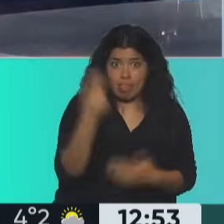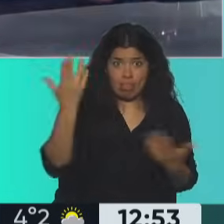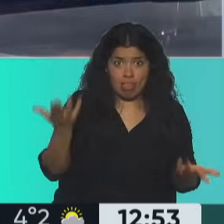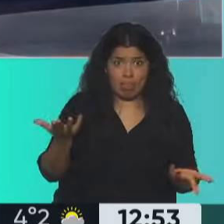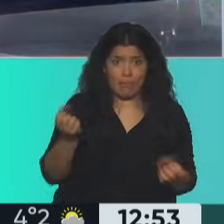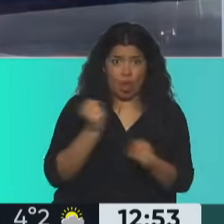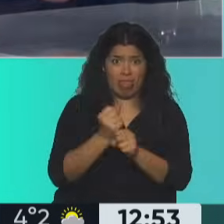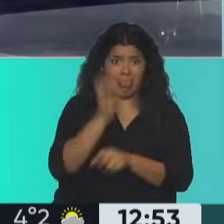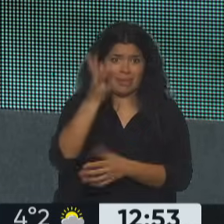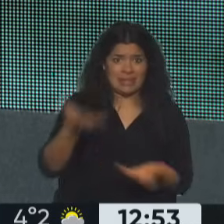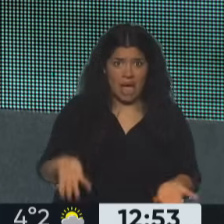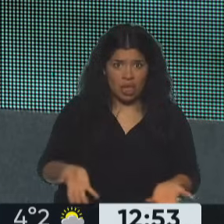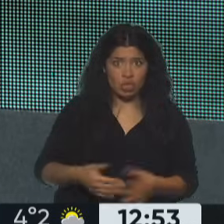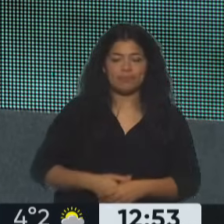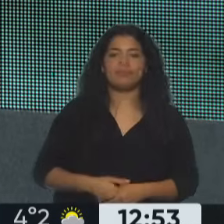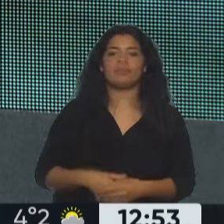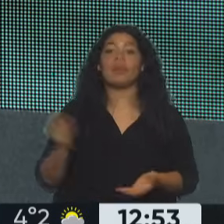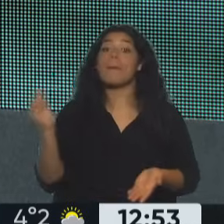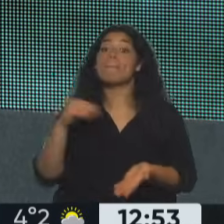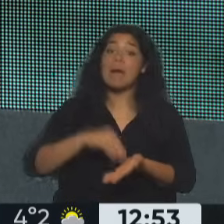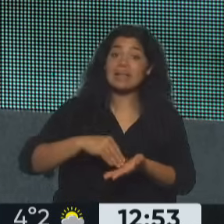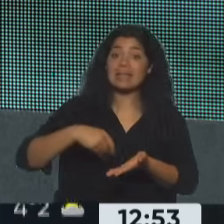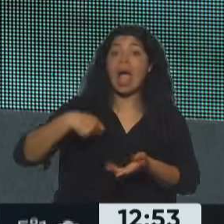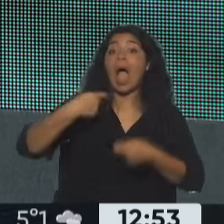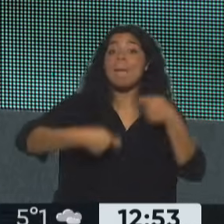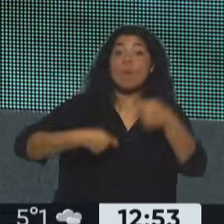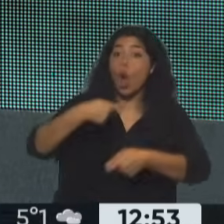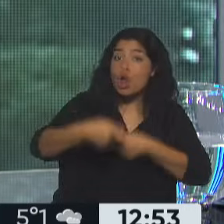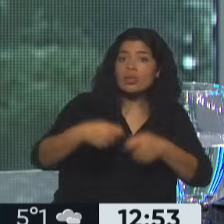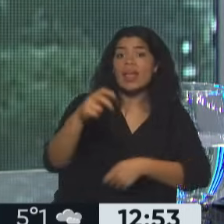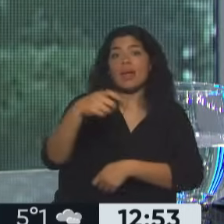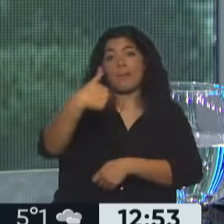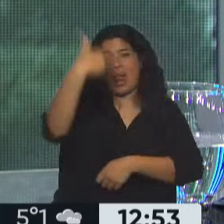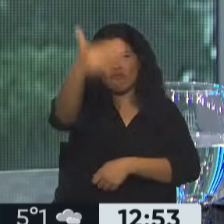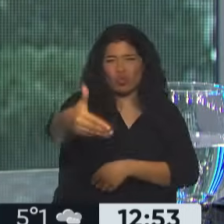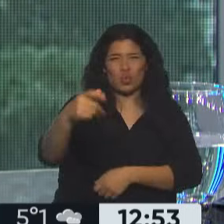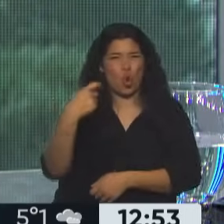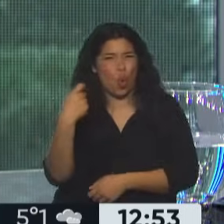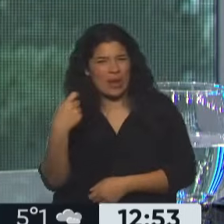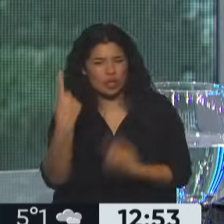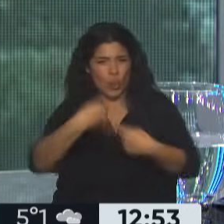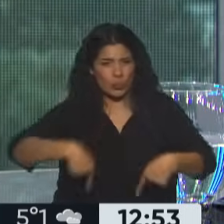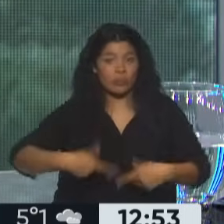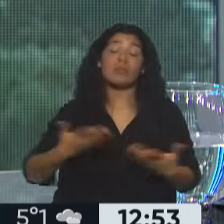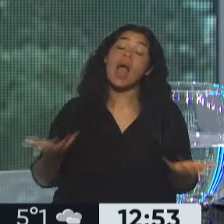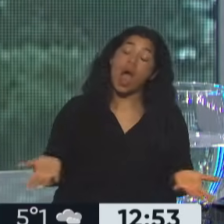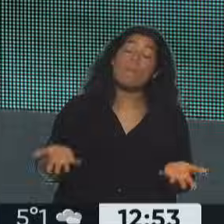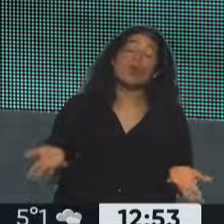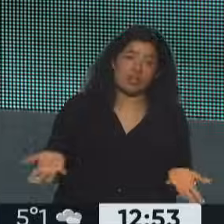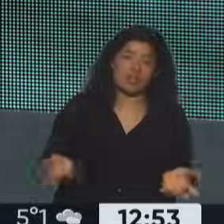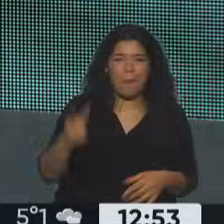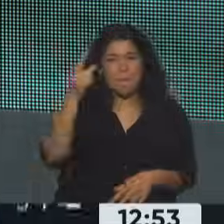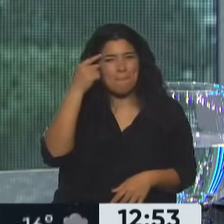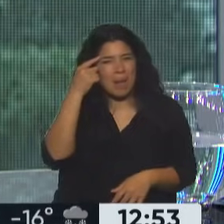común digamos los clientes previsionales de la posibilidad de tener una jubilación Pero por eso digo hay como un Horizonte que eso no se puede